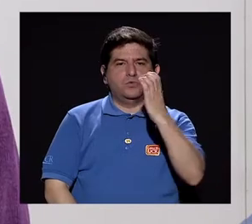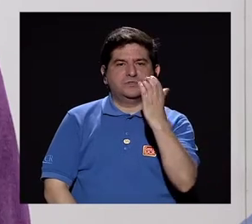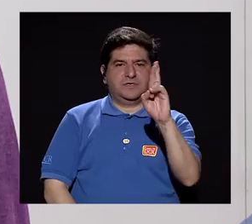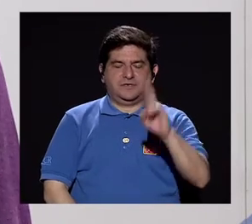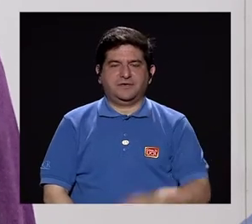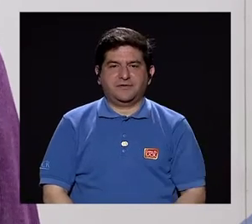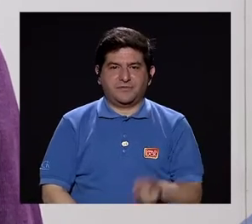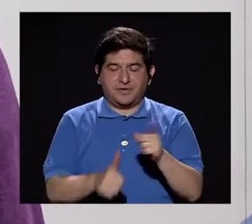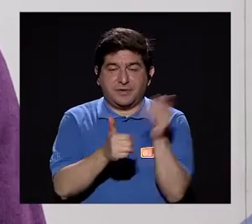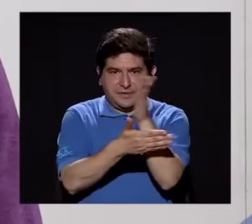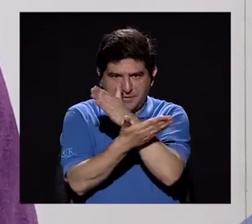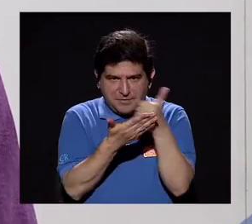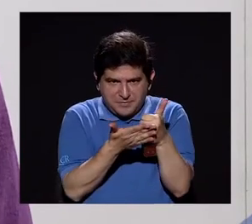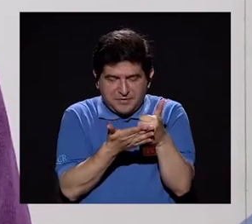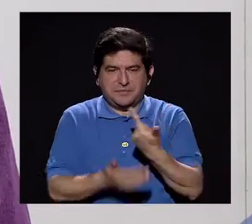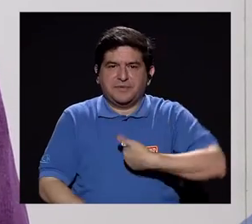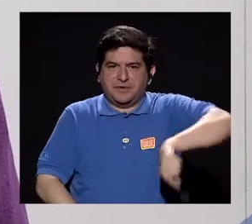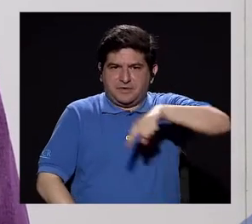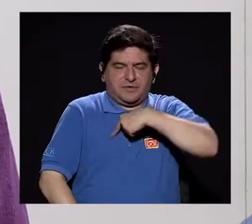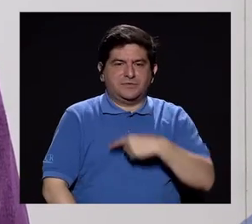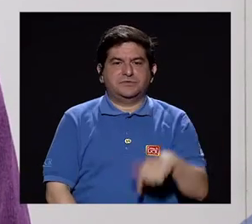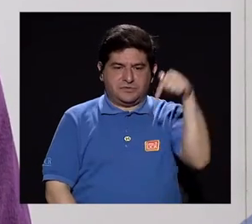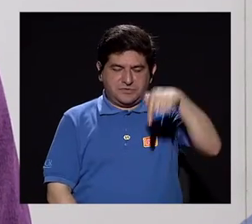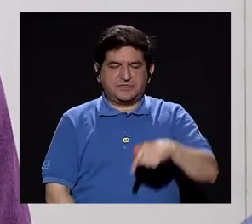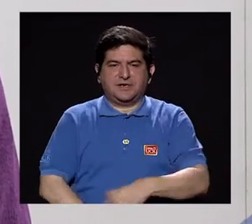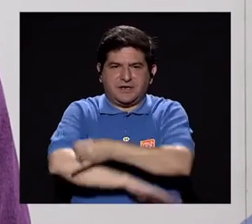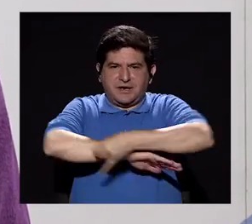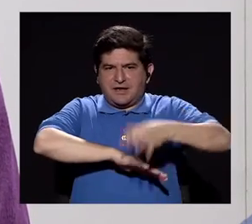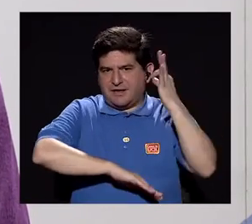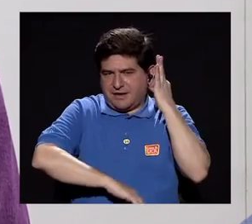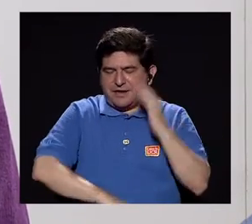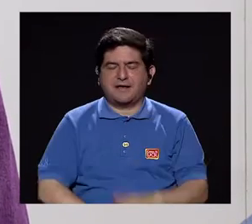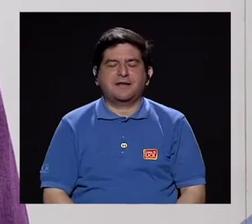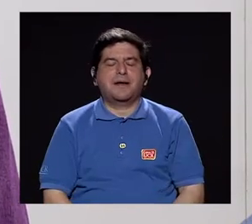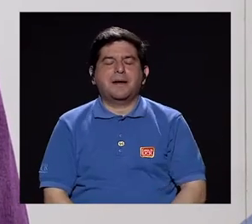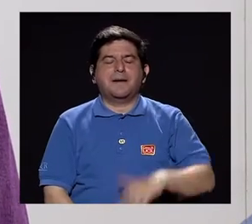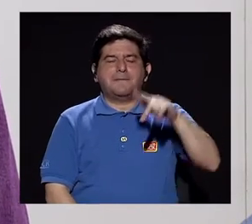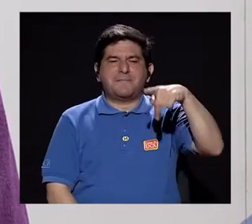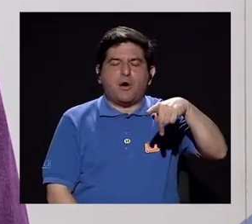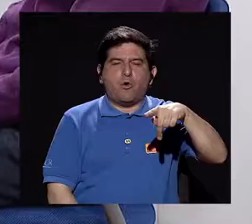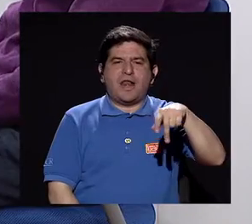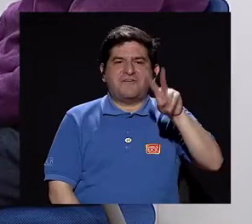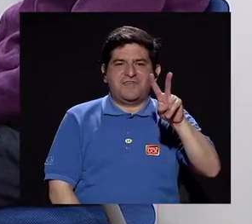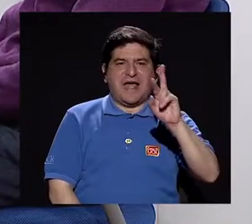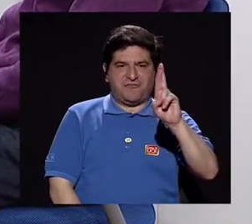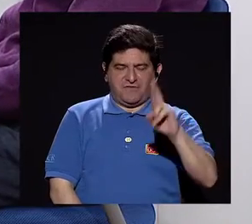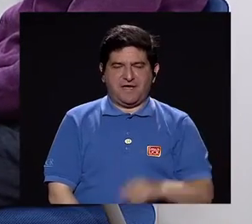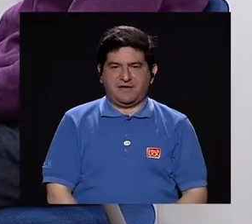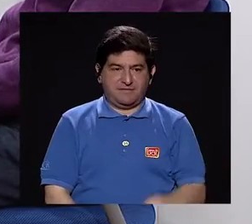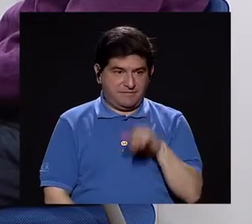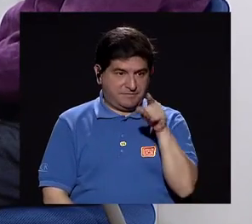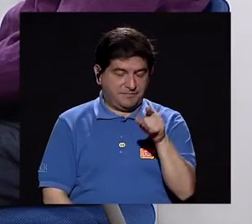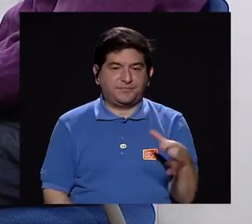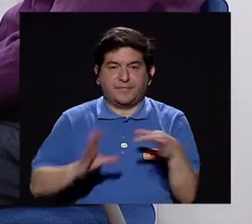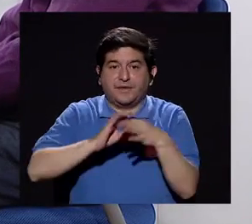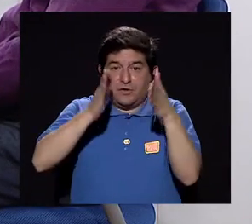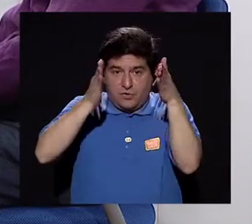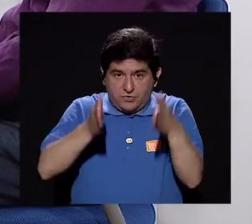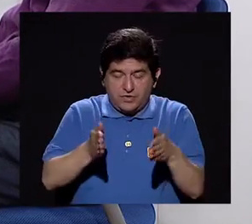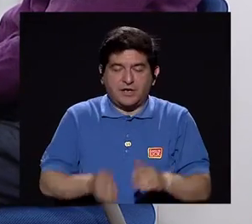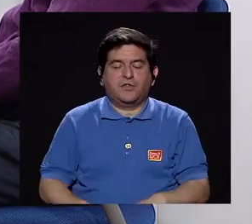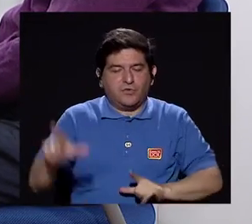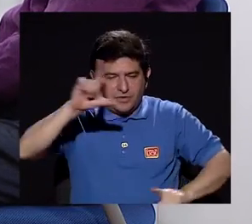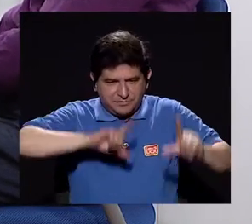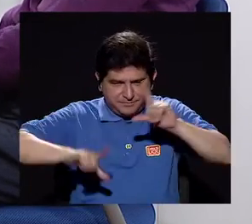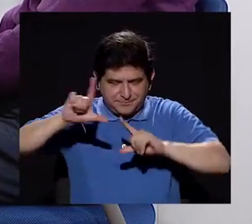este primer segmento vamos a tener a la ingeniera paola vidal ribera quienes casualmente la coordinadora